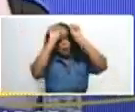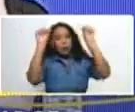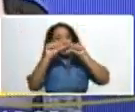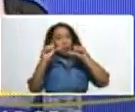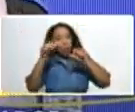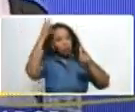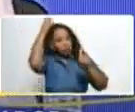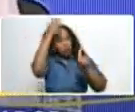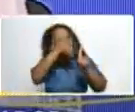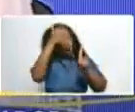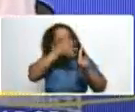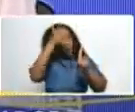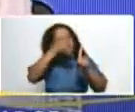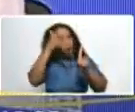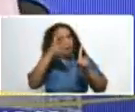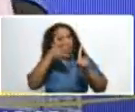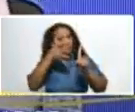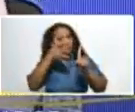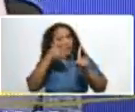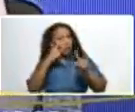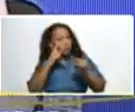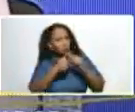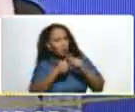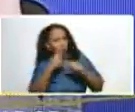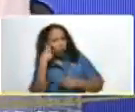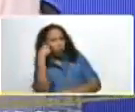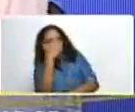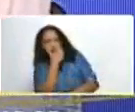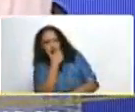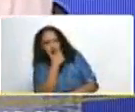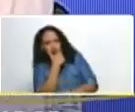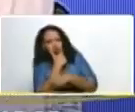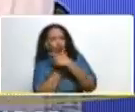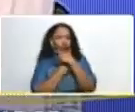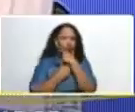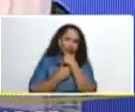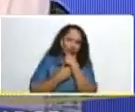inductivo, que vamos de lo inductivo a lo deductivo, de lo pequeño a lo macro.